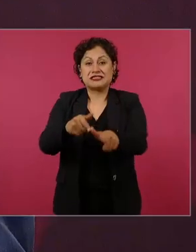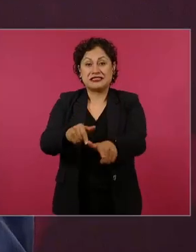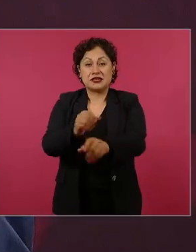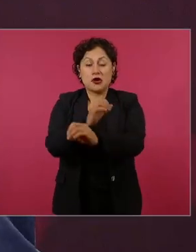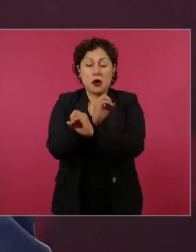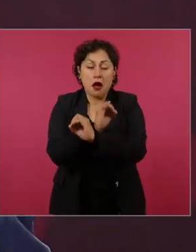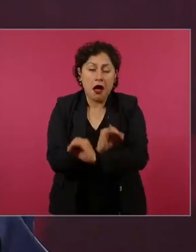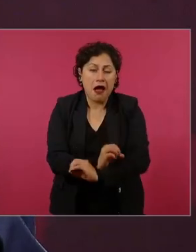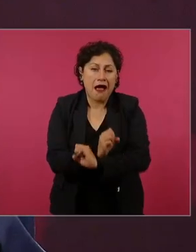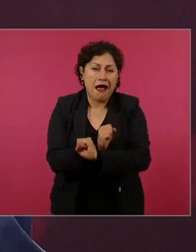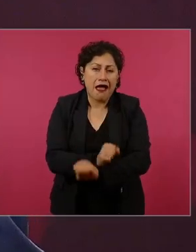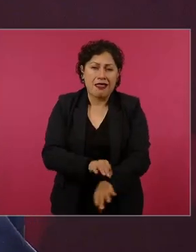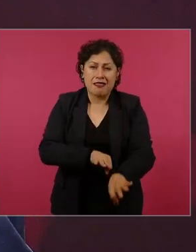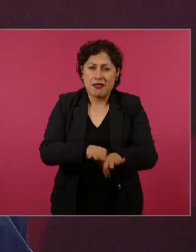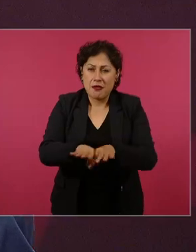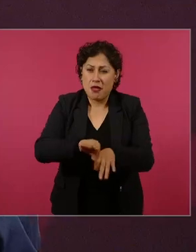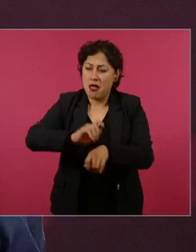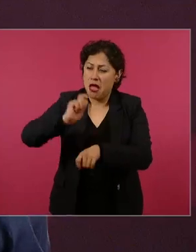No cambió